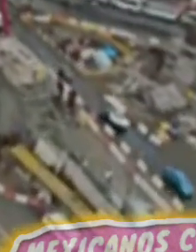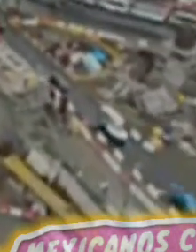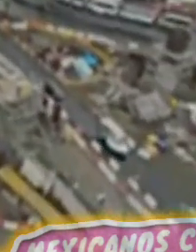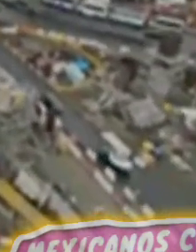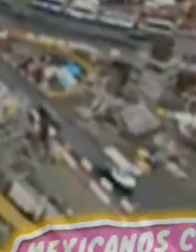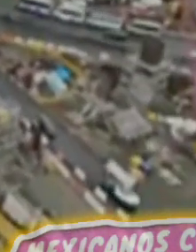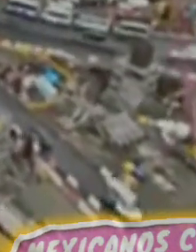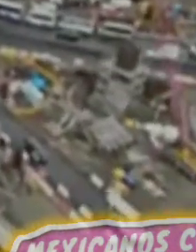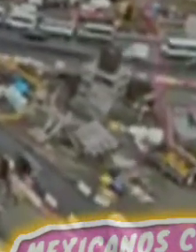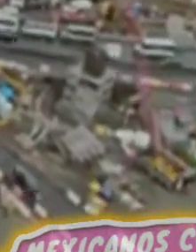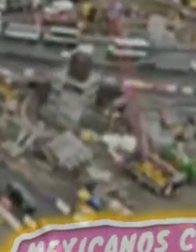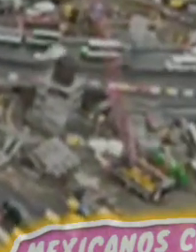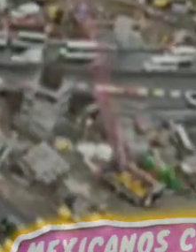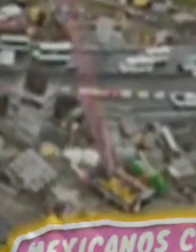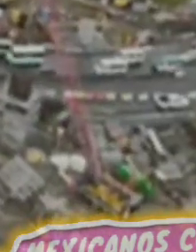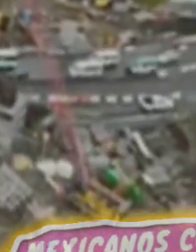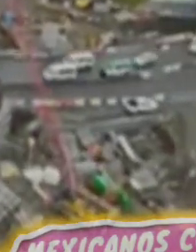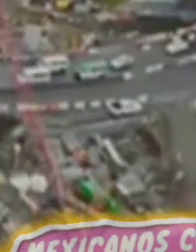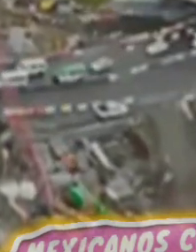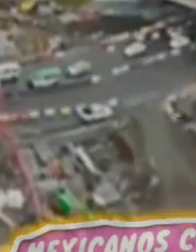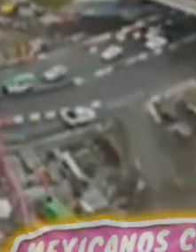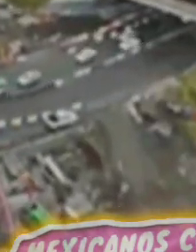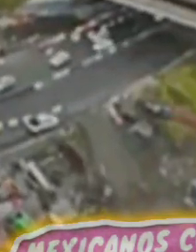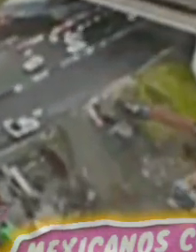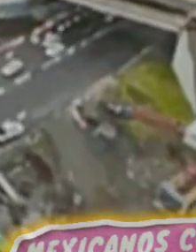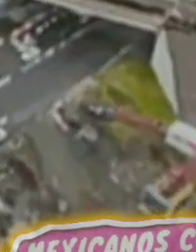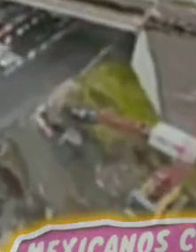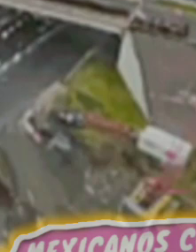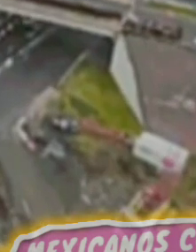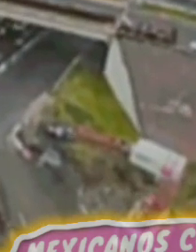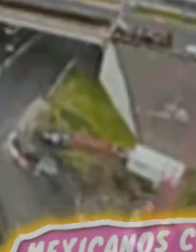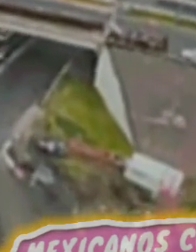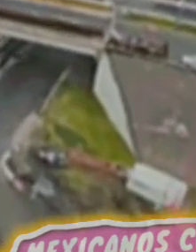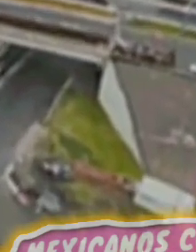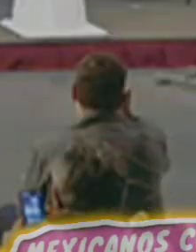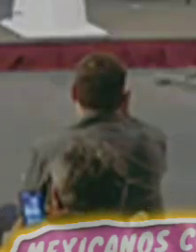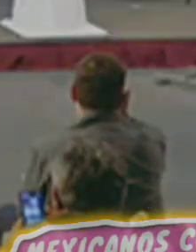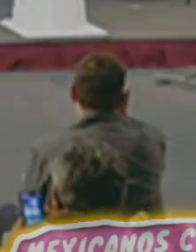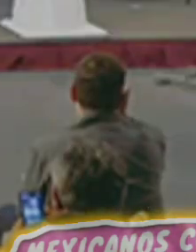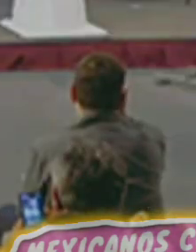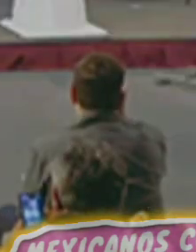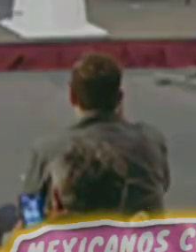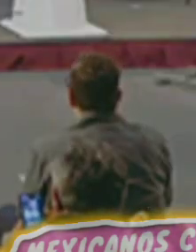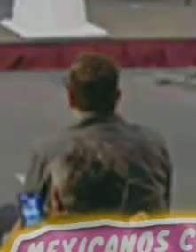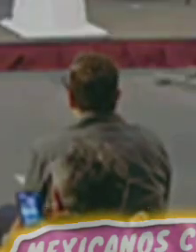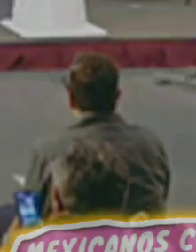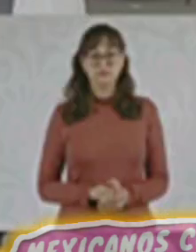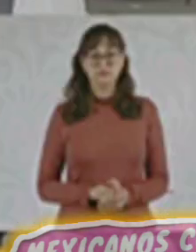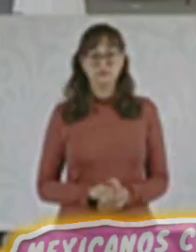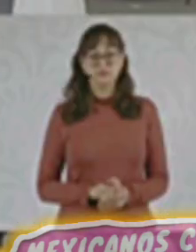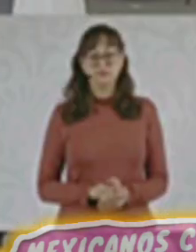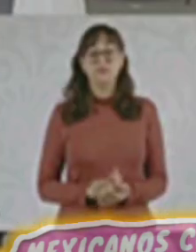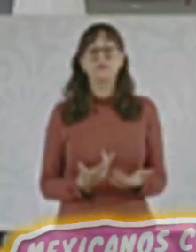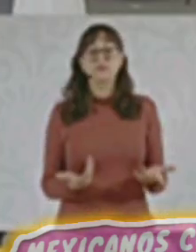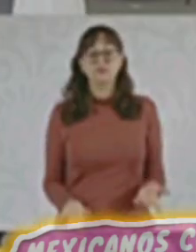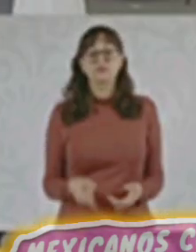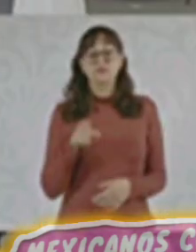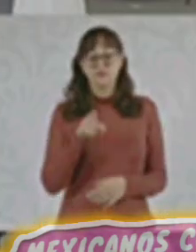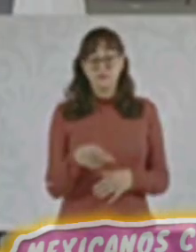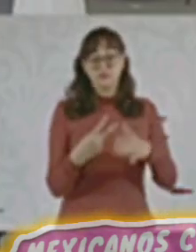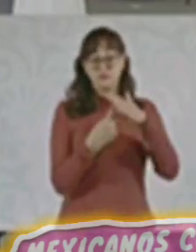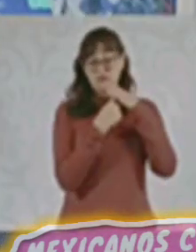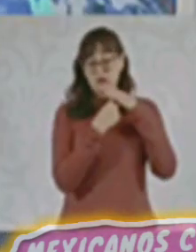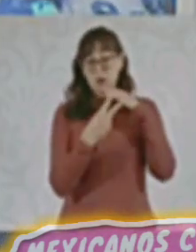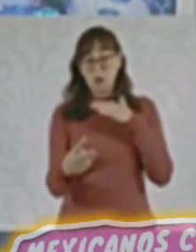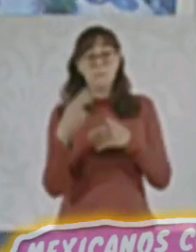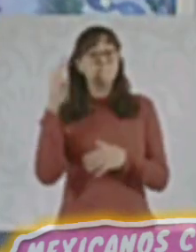estará concluyendo en marzo de 2025 y ya podrá conectar con la línea 10 de trolebús, que